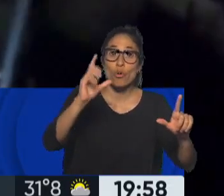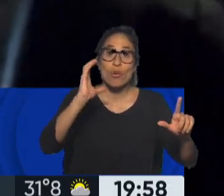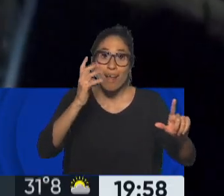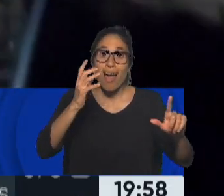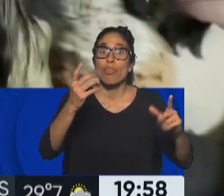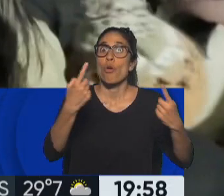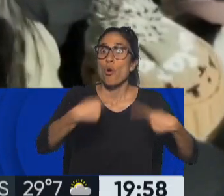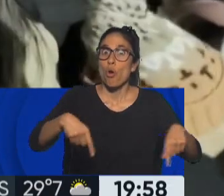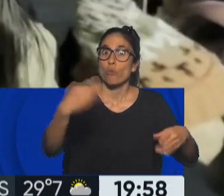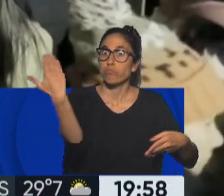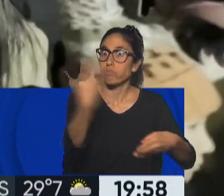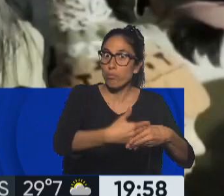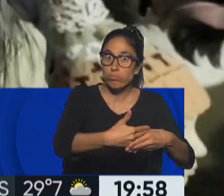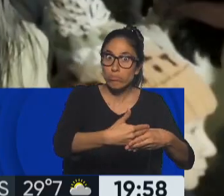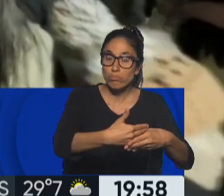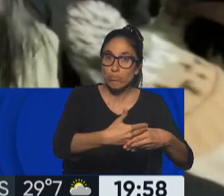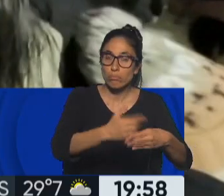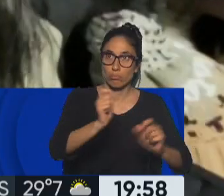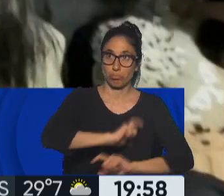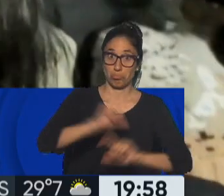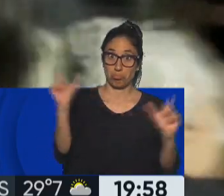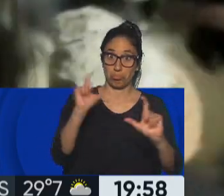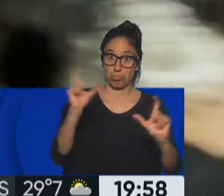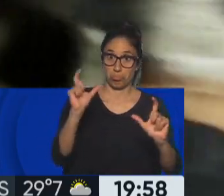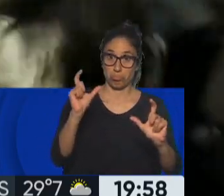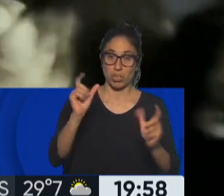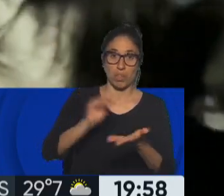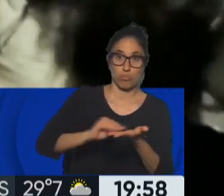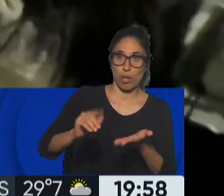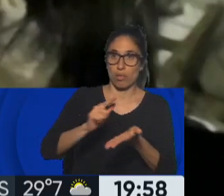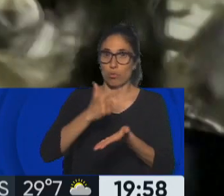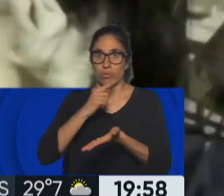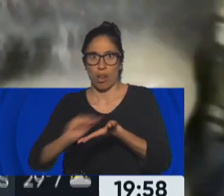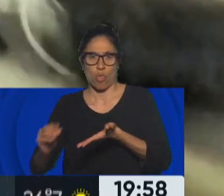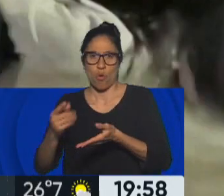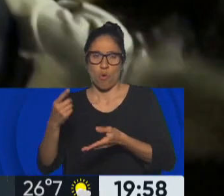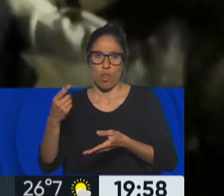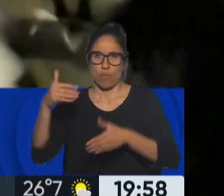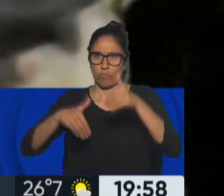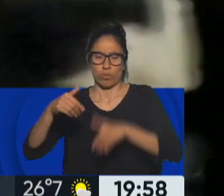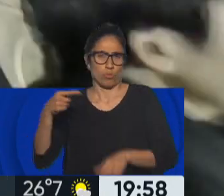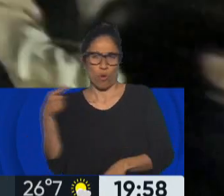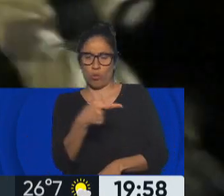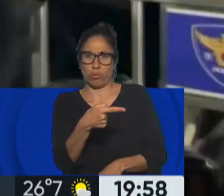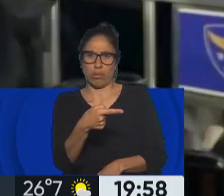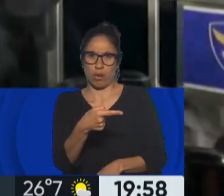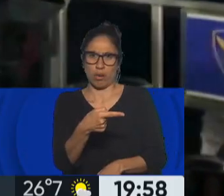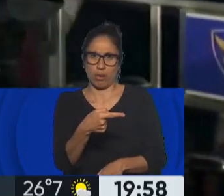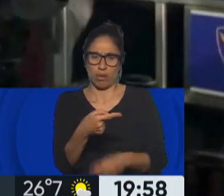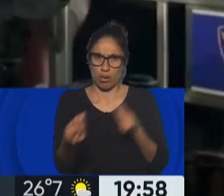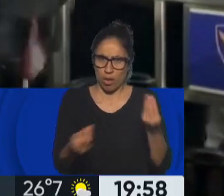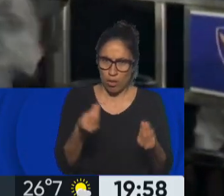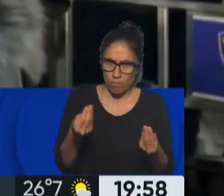comunicación. A los pocos minutos los propios legisladores votaron en contra, y de hecho desde su propio partido piden incluso